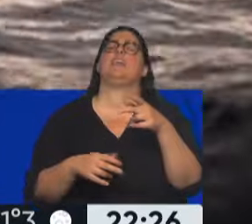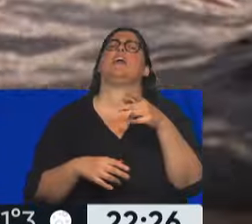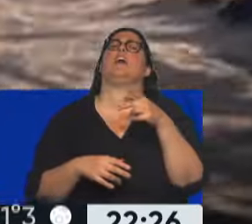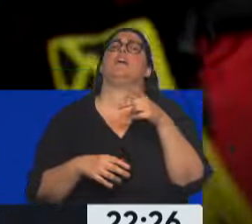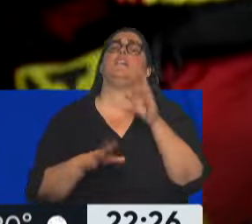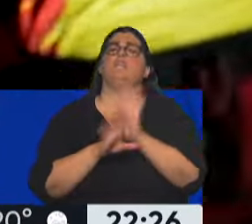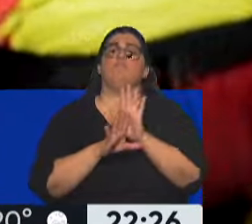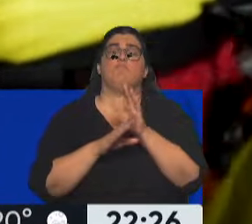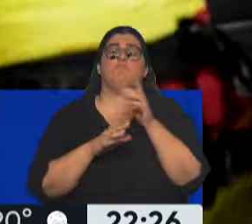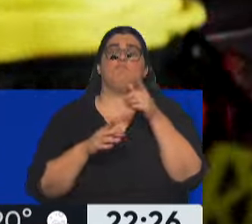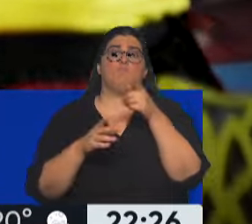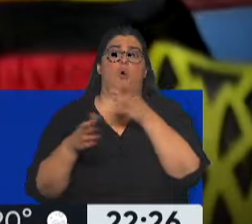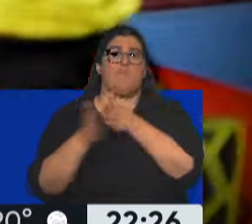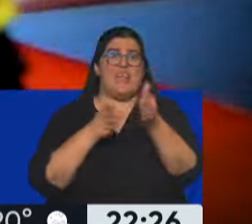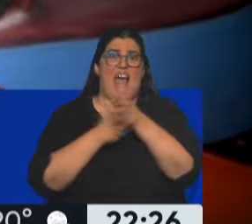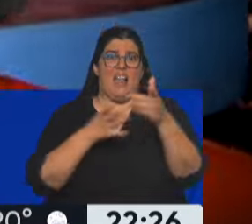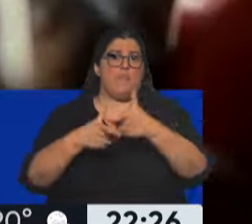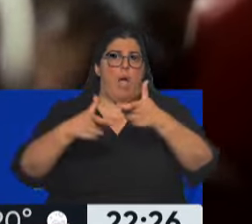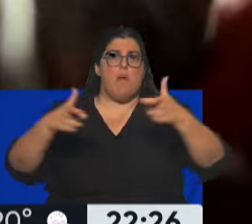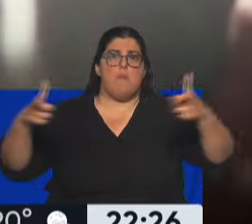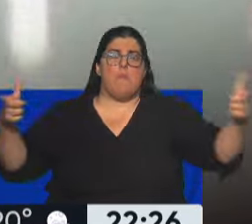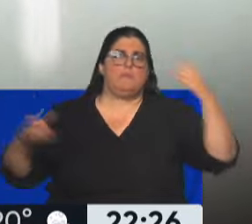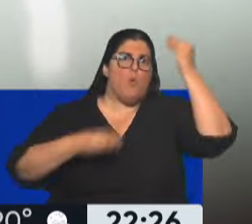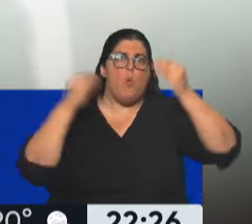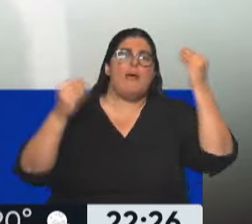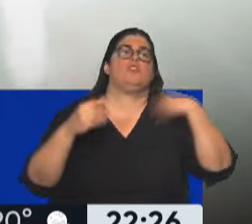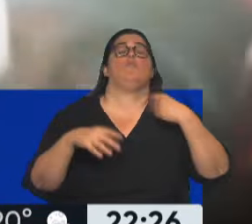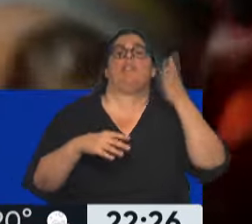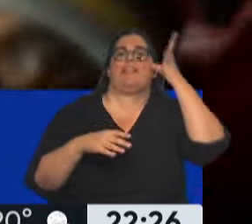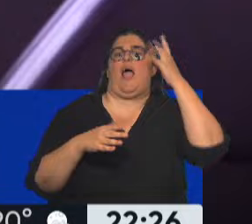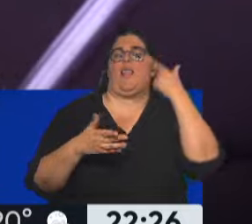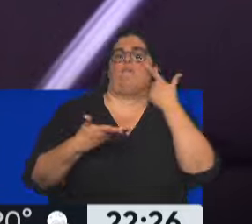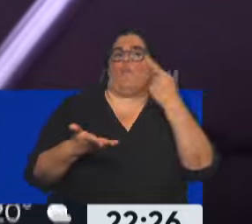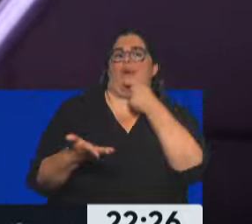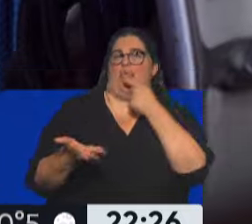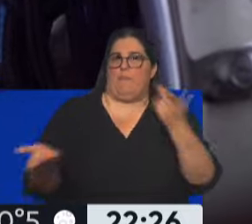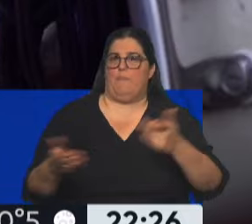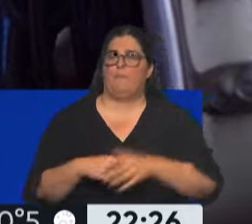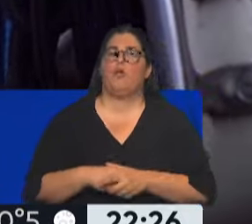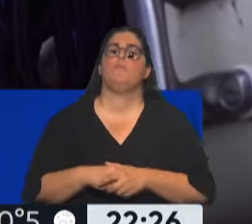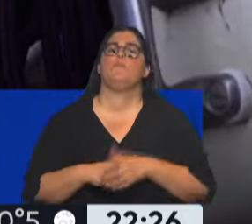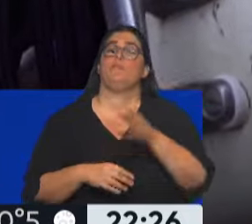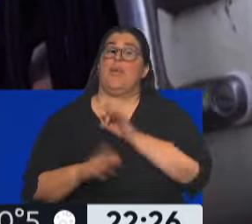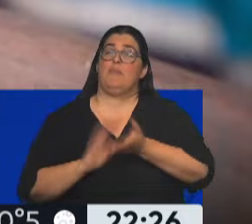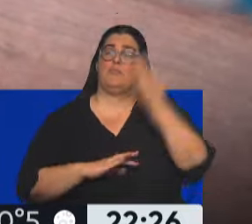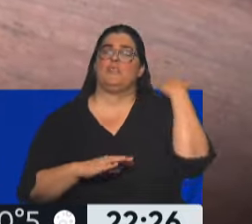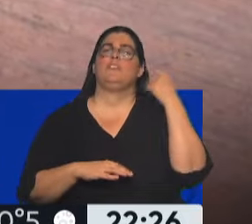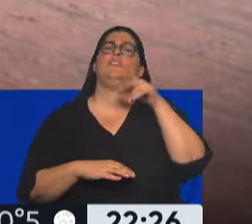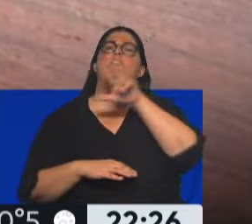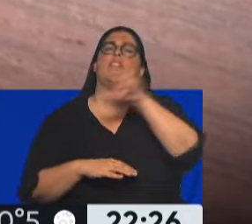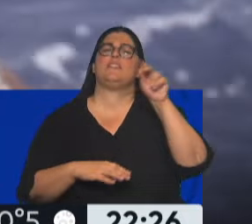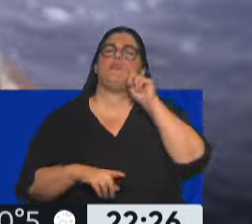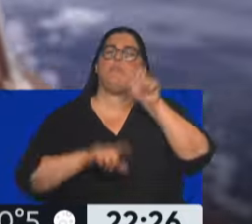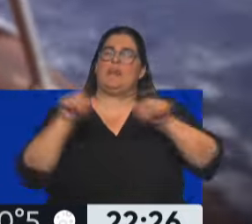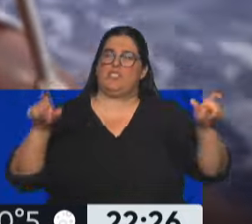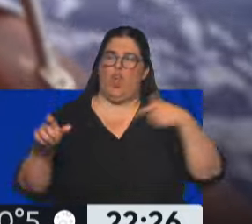medio de la preocupación por el aumento de migrantes ilegales. El año pasado, la Unión Europea registró cerca de 380.000 cruces